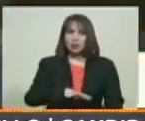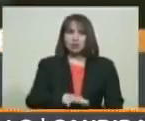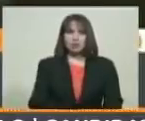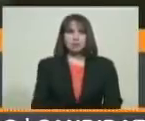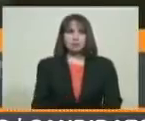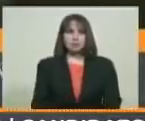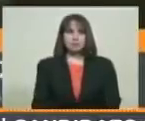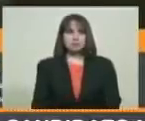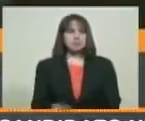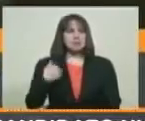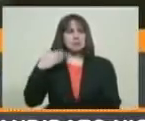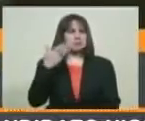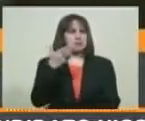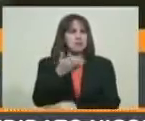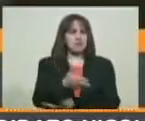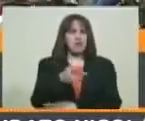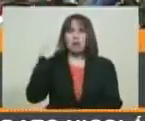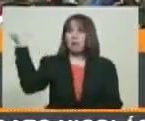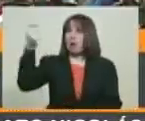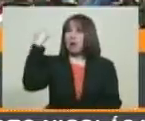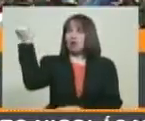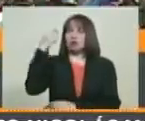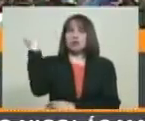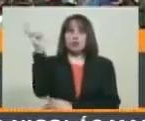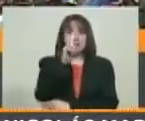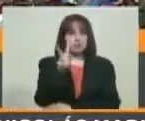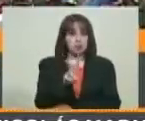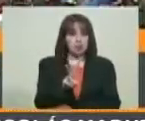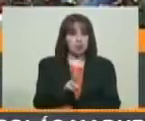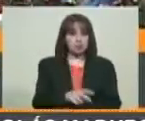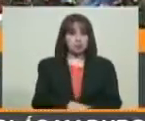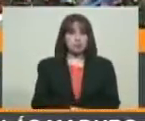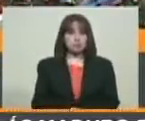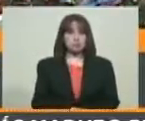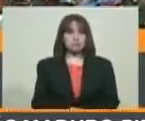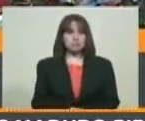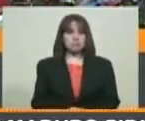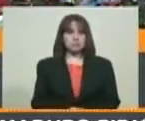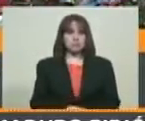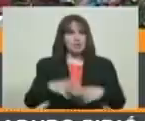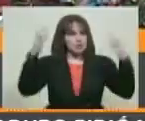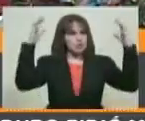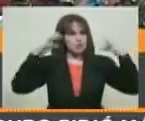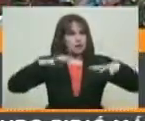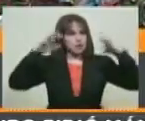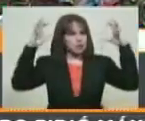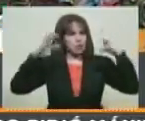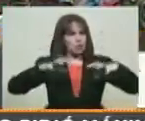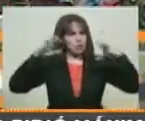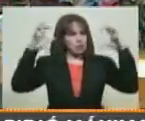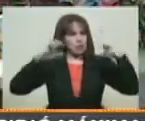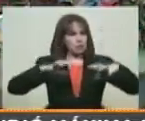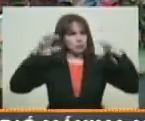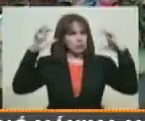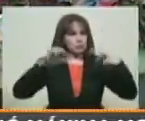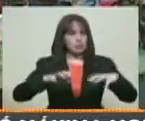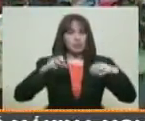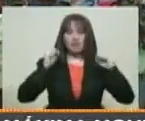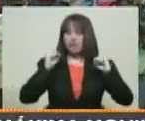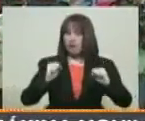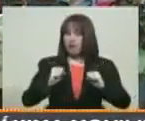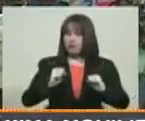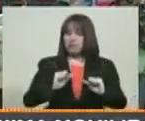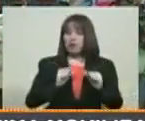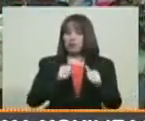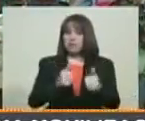De ahí me fui para los llanos venezolanos. Estaba lloviendo en todos los llanos. Ya empezaron